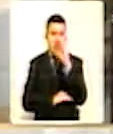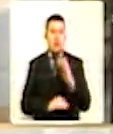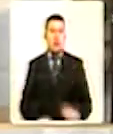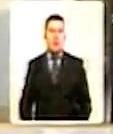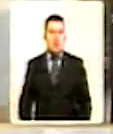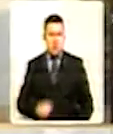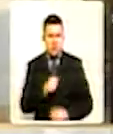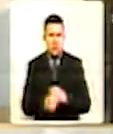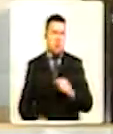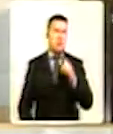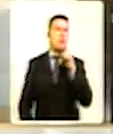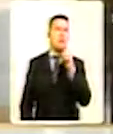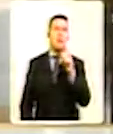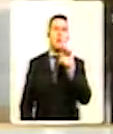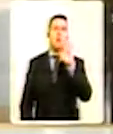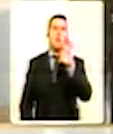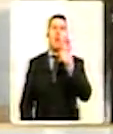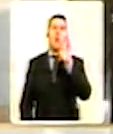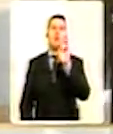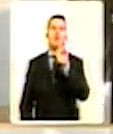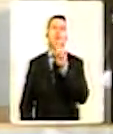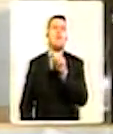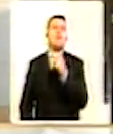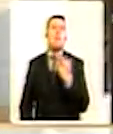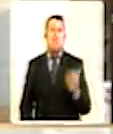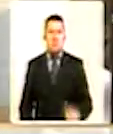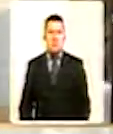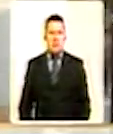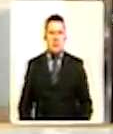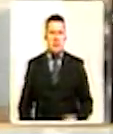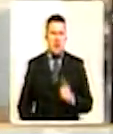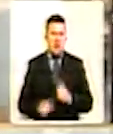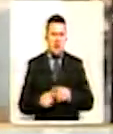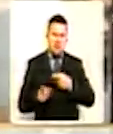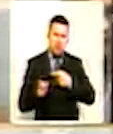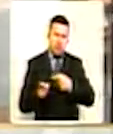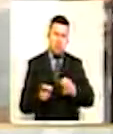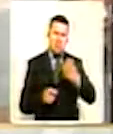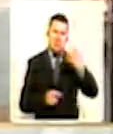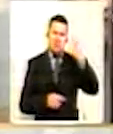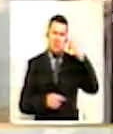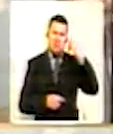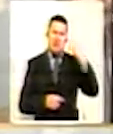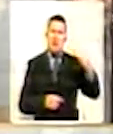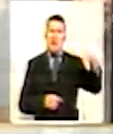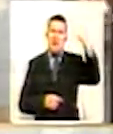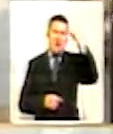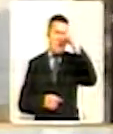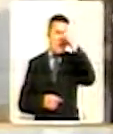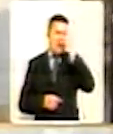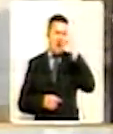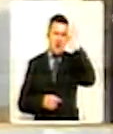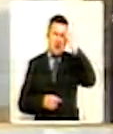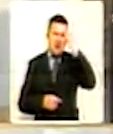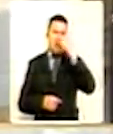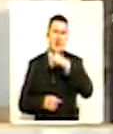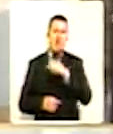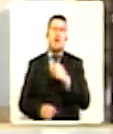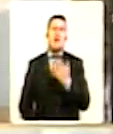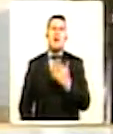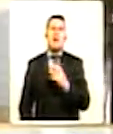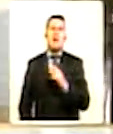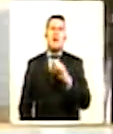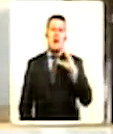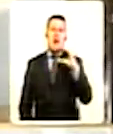Colombia, en el año 1989, después de los magnicidios de Luis Carlos Galán, de